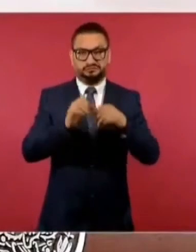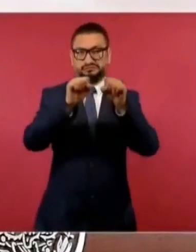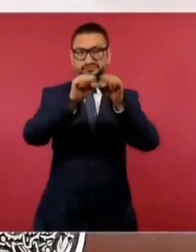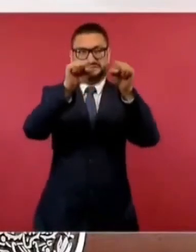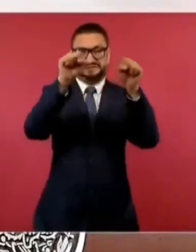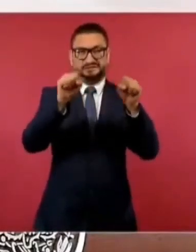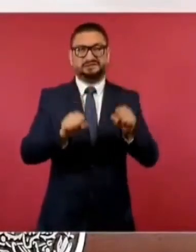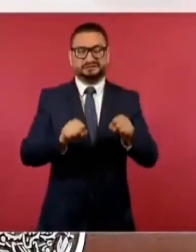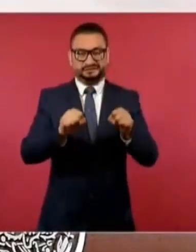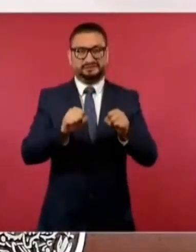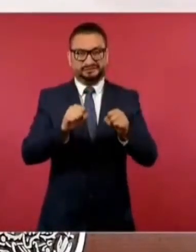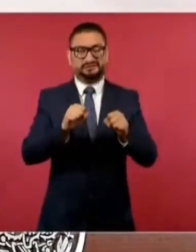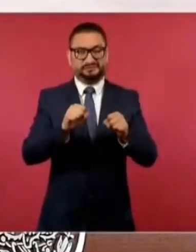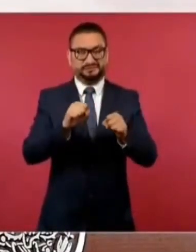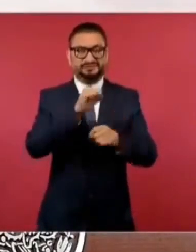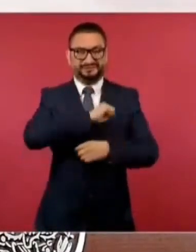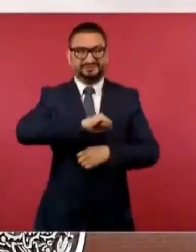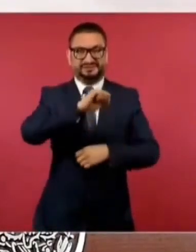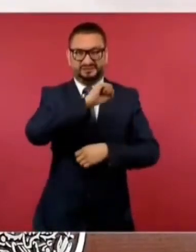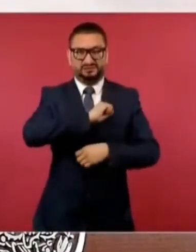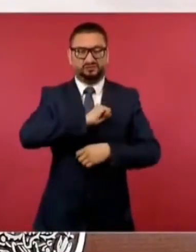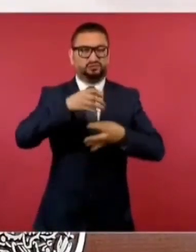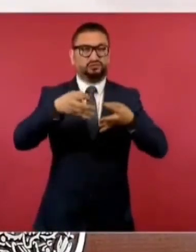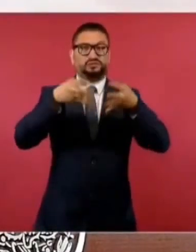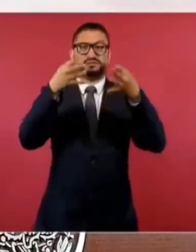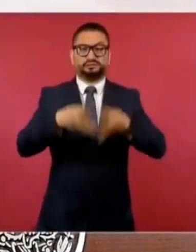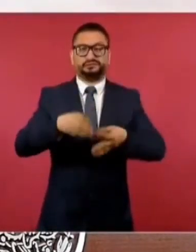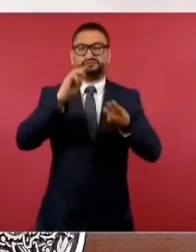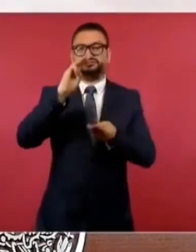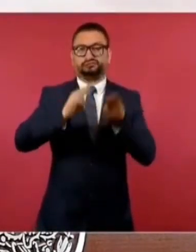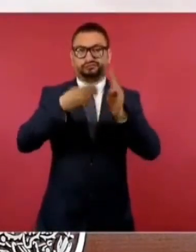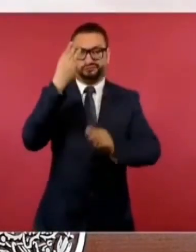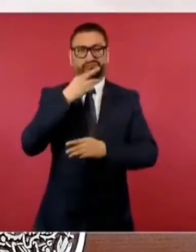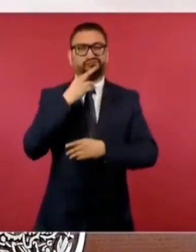sistema de salud pública del mundo.